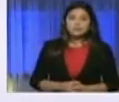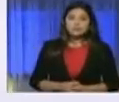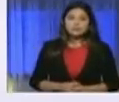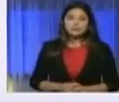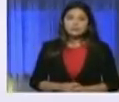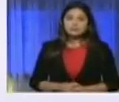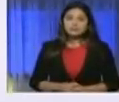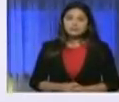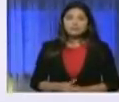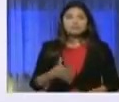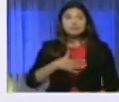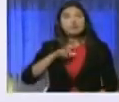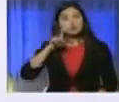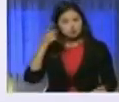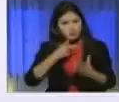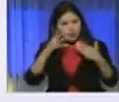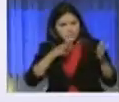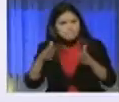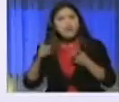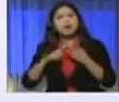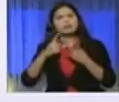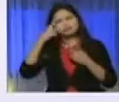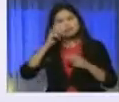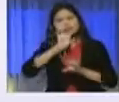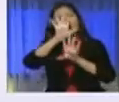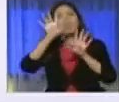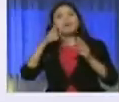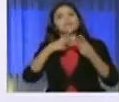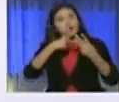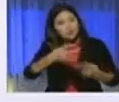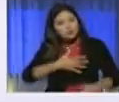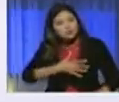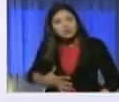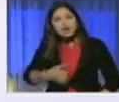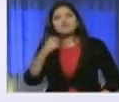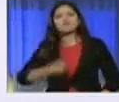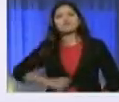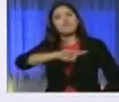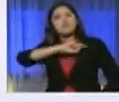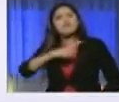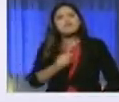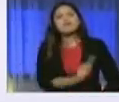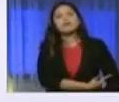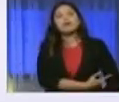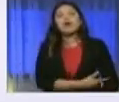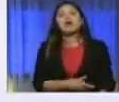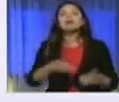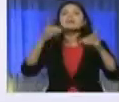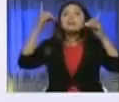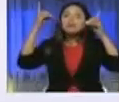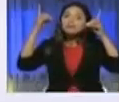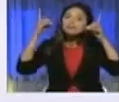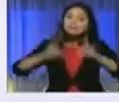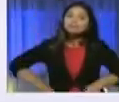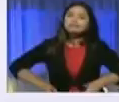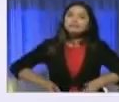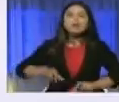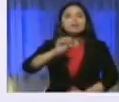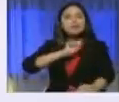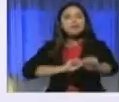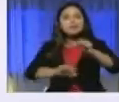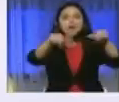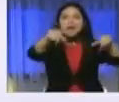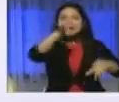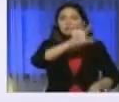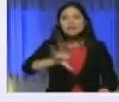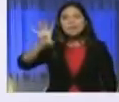Tenemos la estrategia, la fuerza, la claridad, la voluntad, la valentía y la decisión total de defender esta patria.